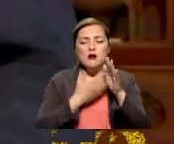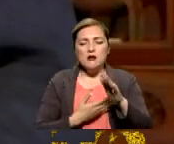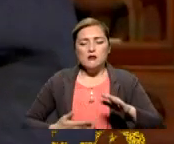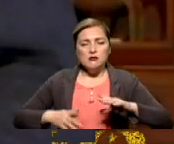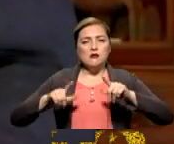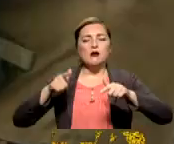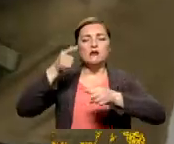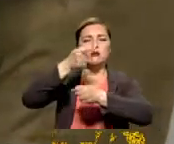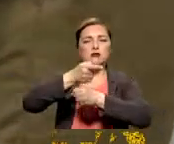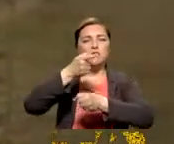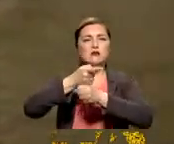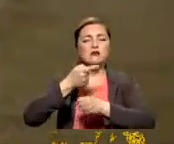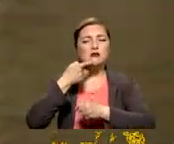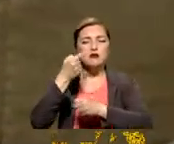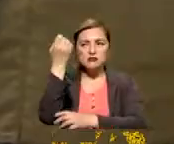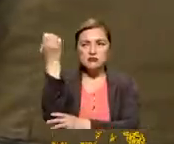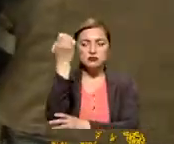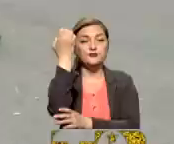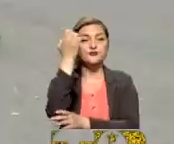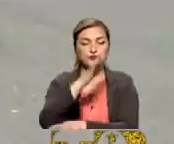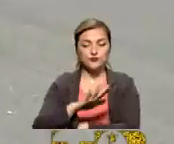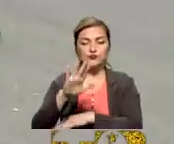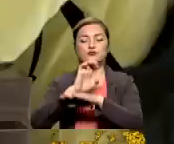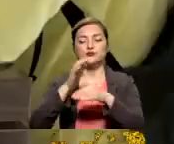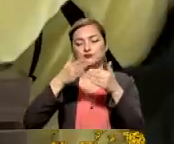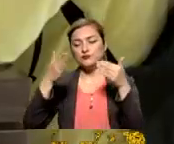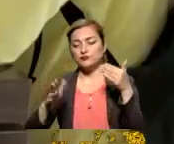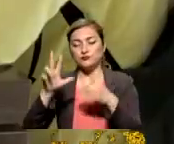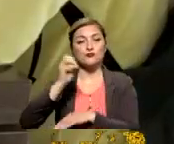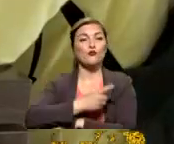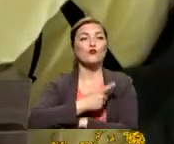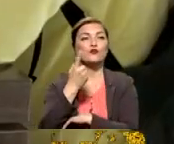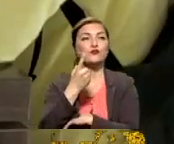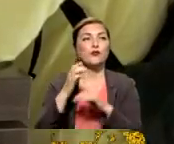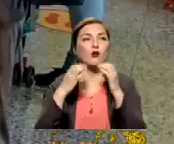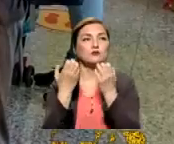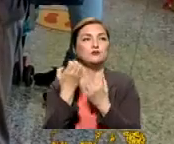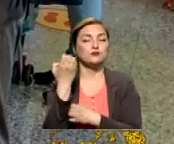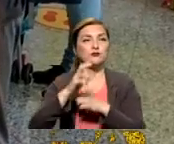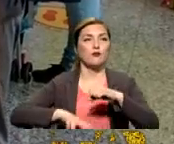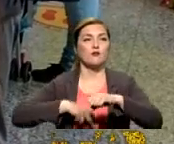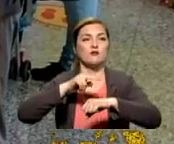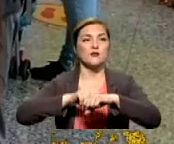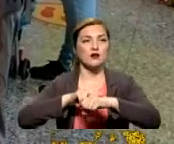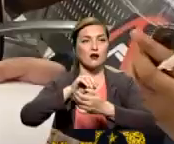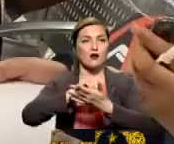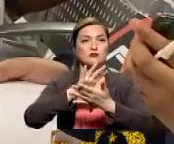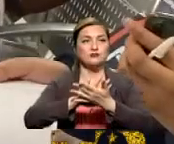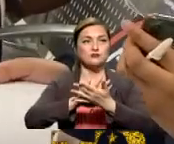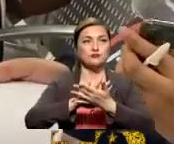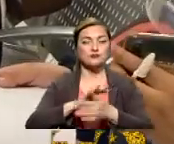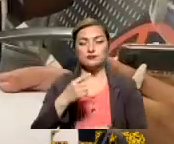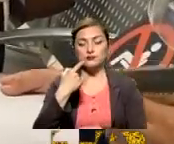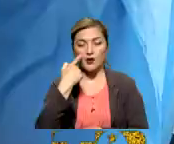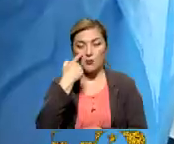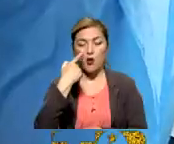emitió un decreto ejecutivo que establece el estado de excepción en el país por 30 días. Ese mismo día, el COE Nacional dispuso también que se aplicaran pruebas